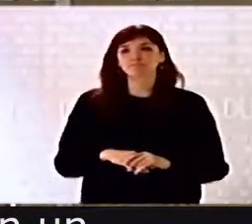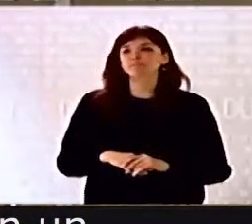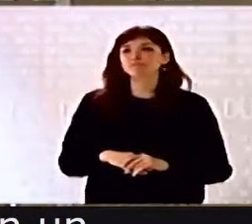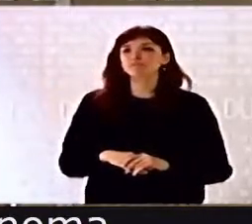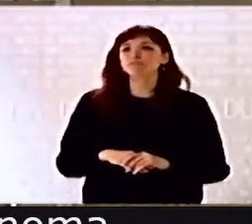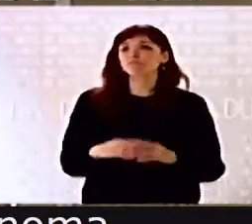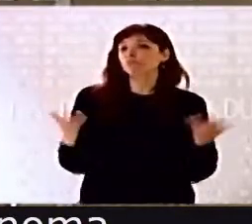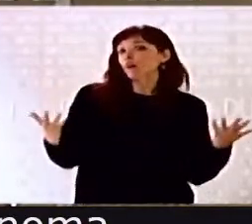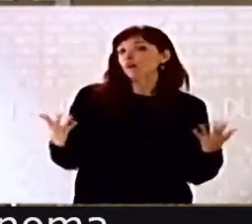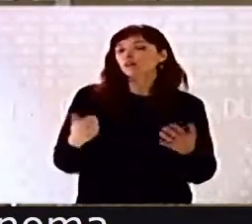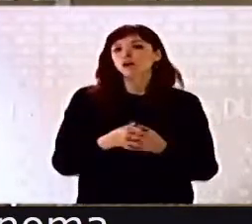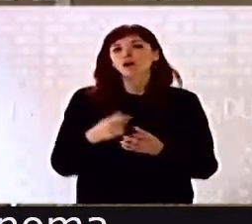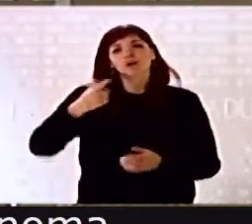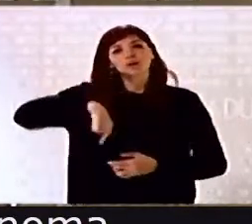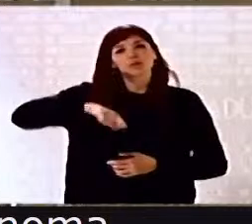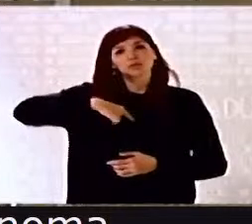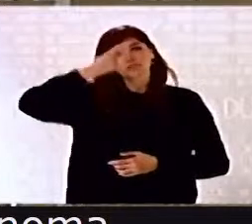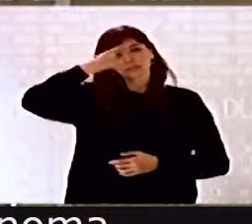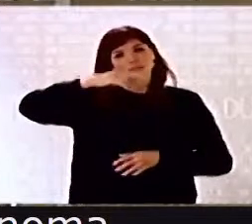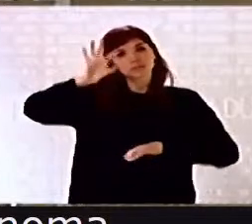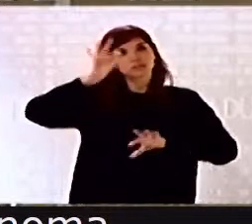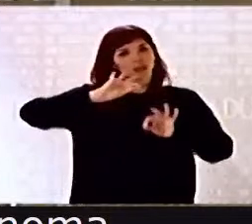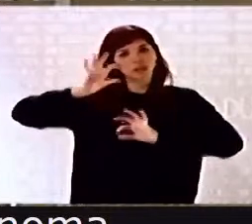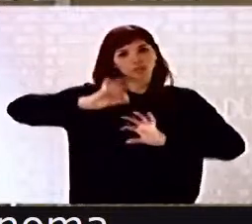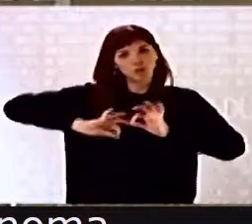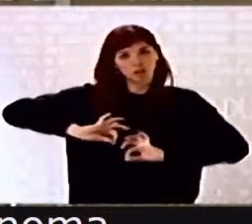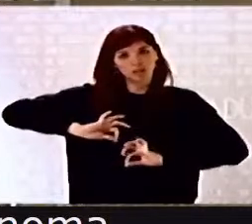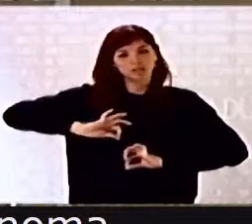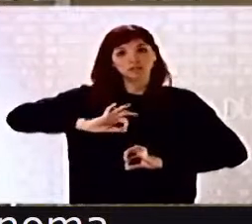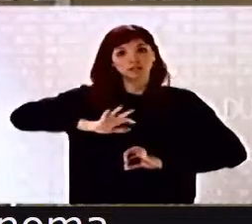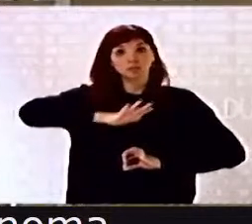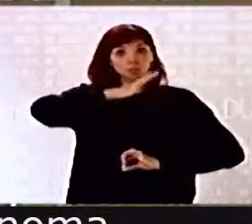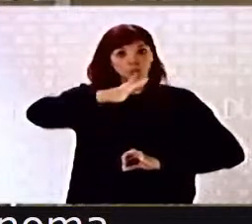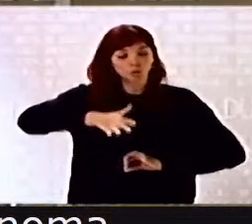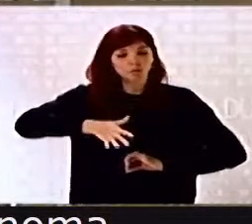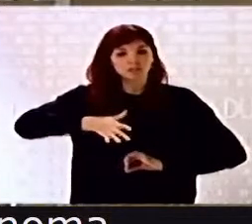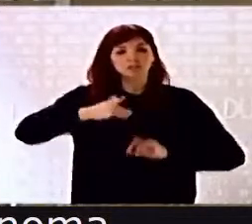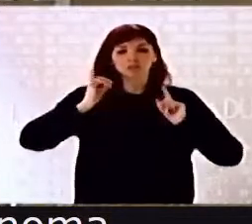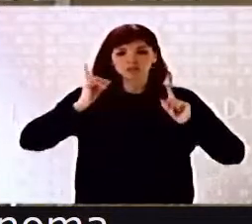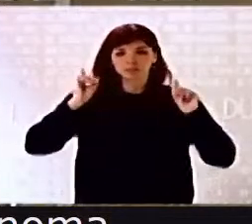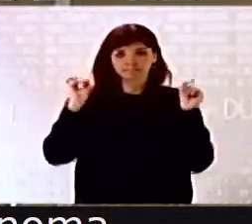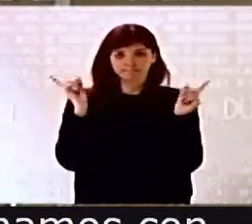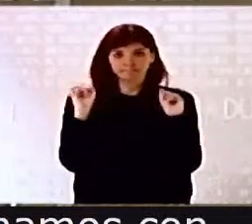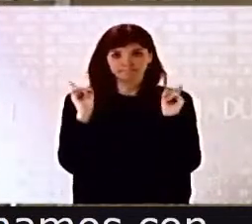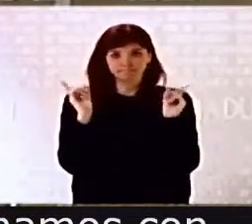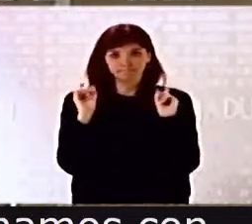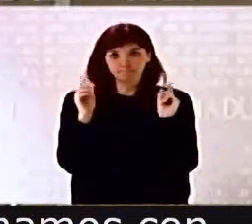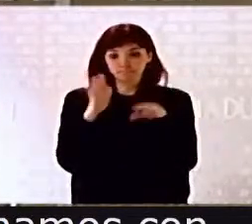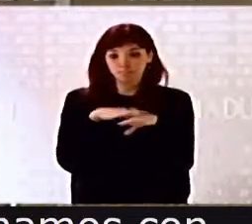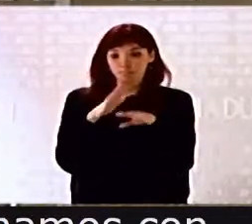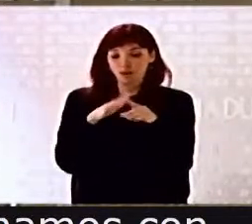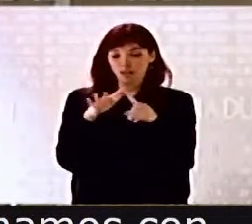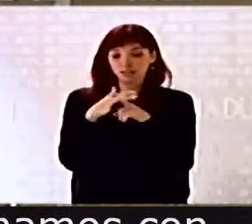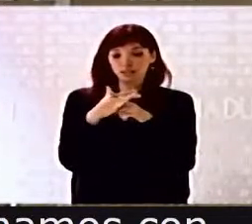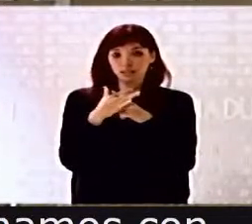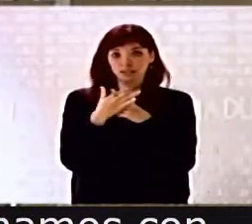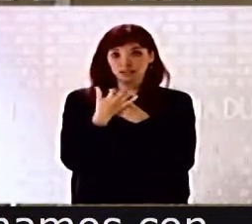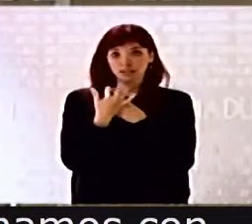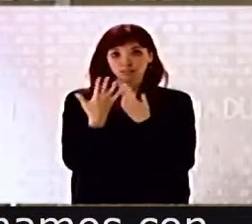Nosotros, si tomamos estas decisiones, las estamos tomando con un carácter preventivo para no llegar a esa situación.